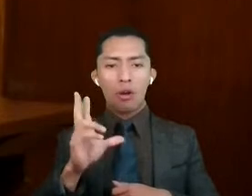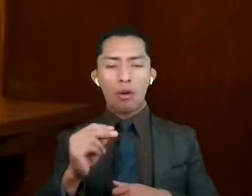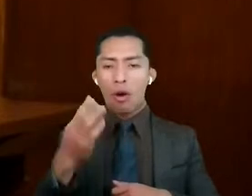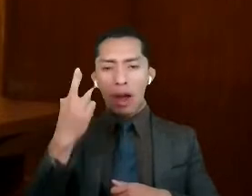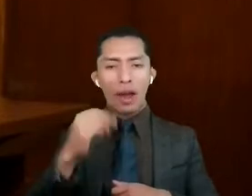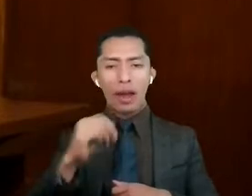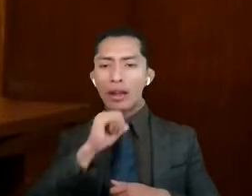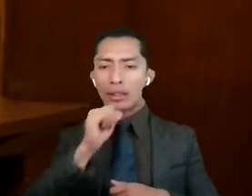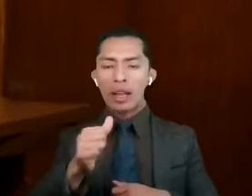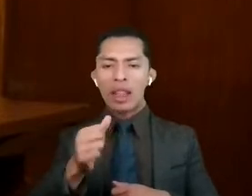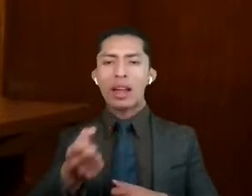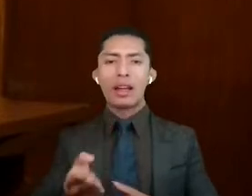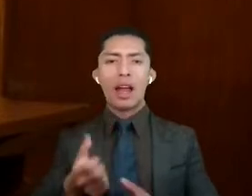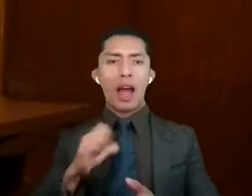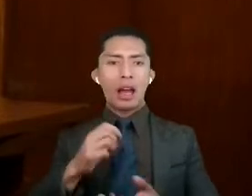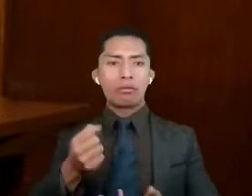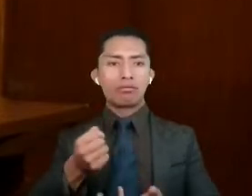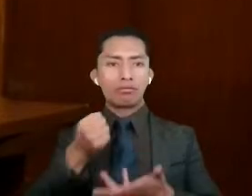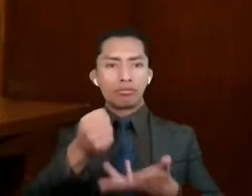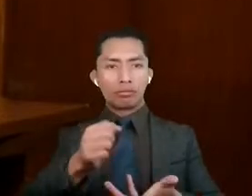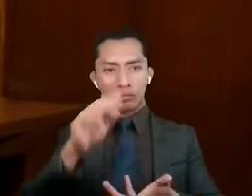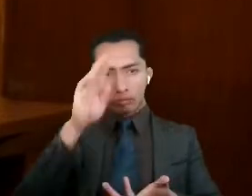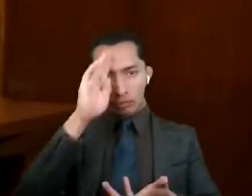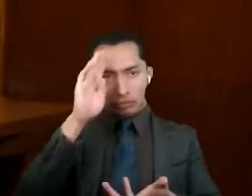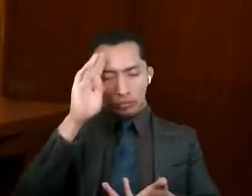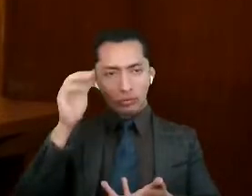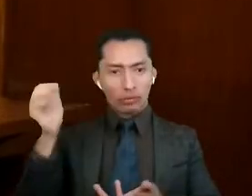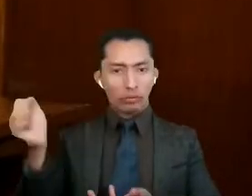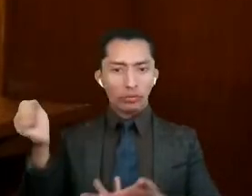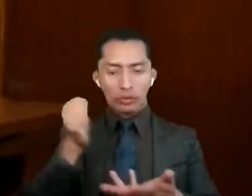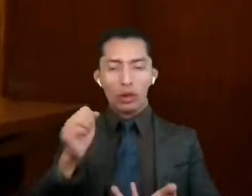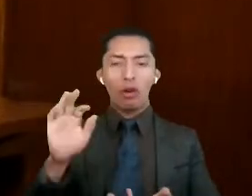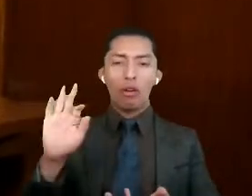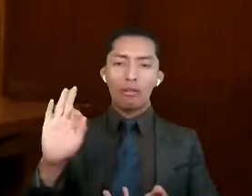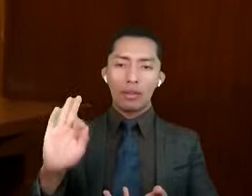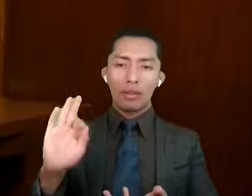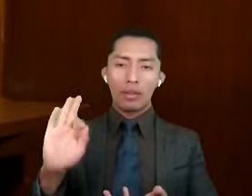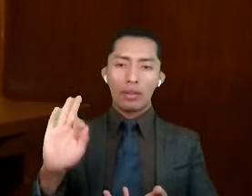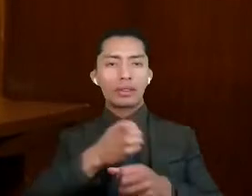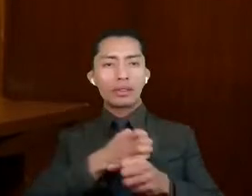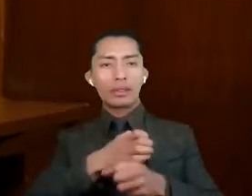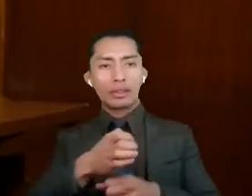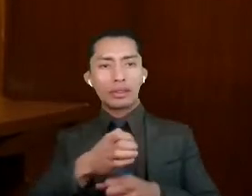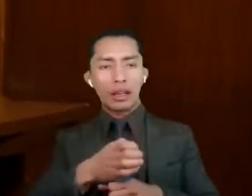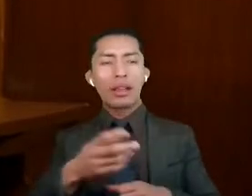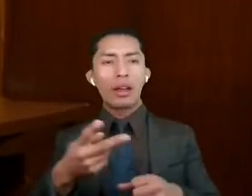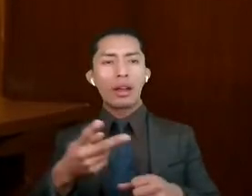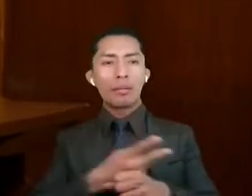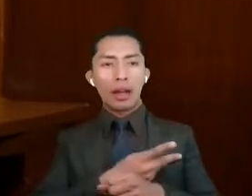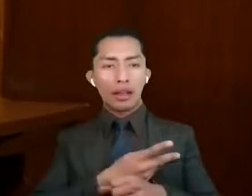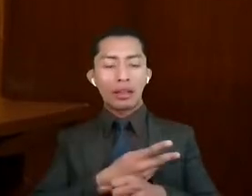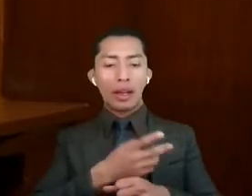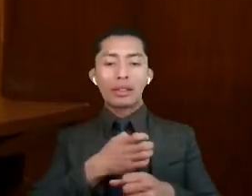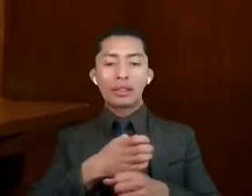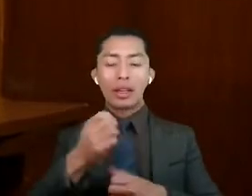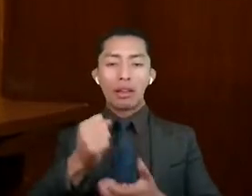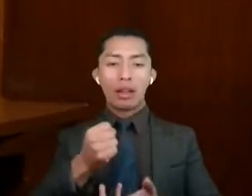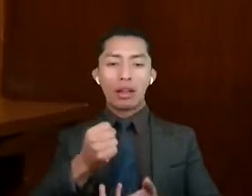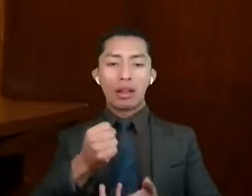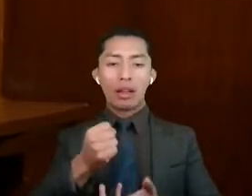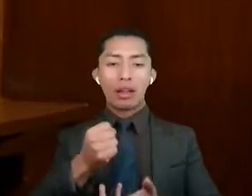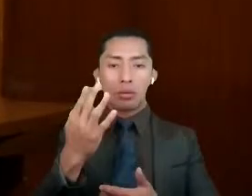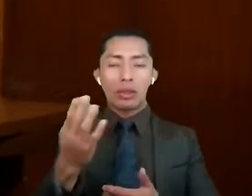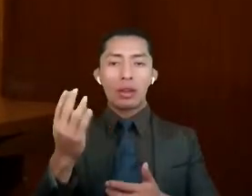grandes inversiones por parte del Gobierno Federal y Estatal, donde este último ha invertido 59.606